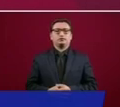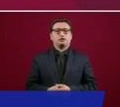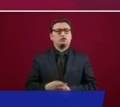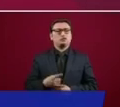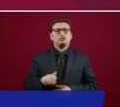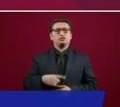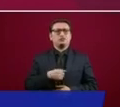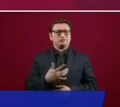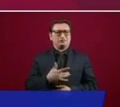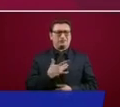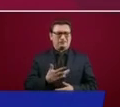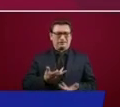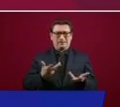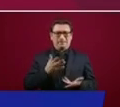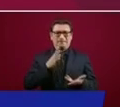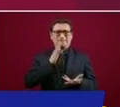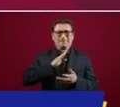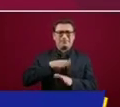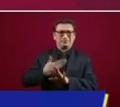mucho menos